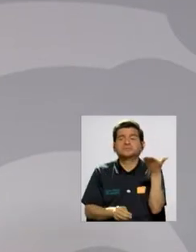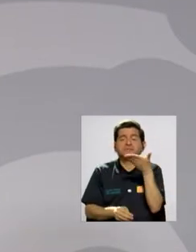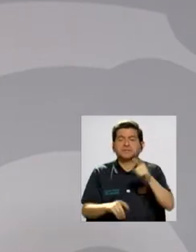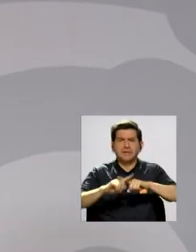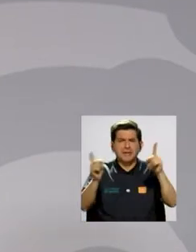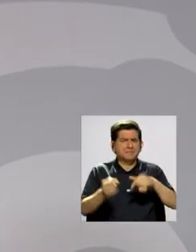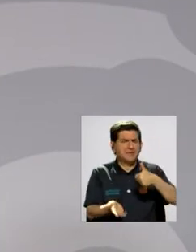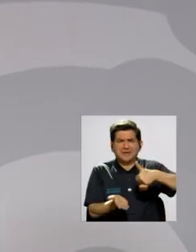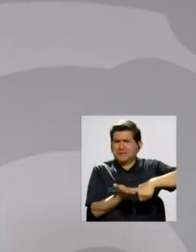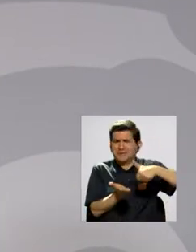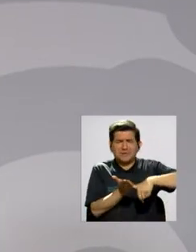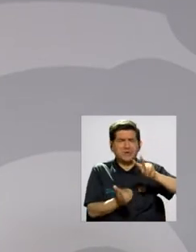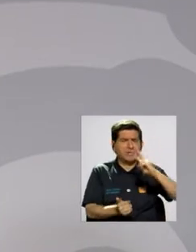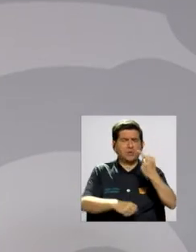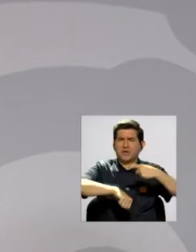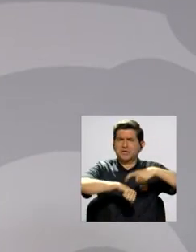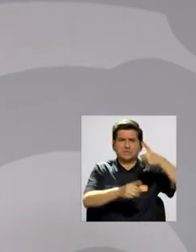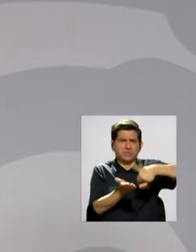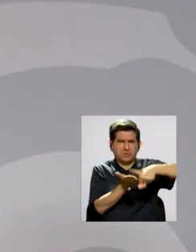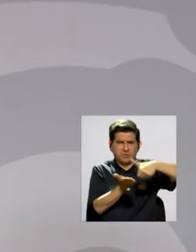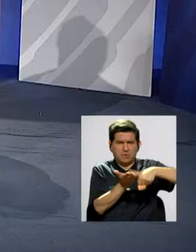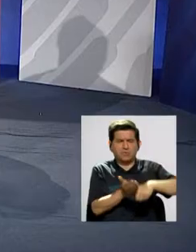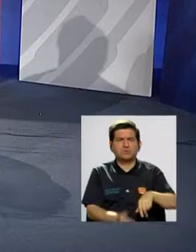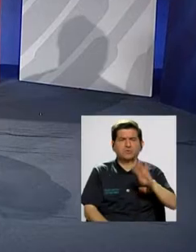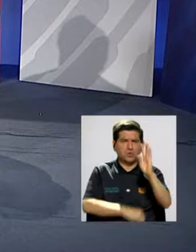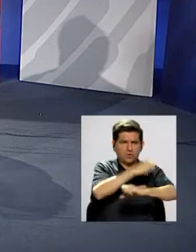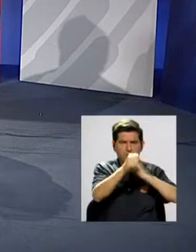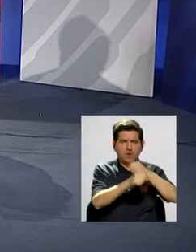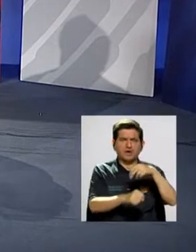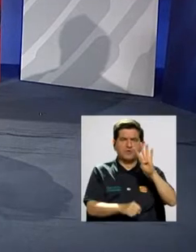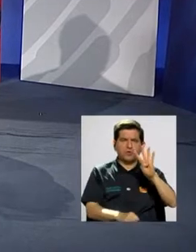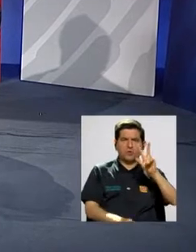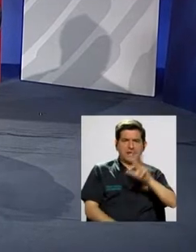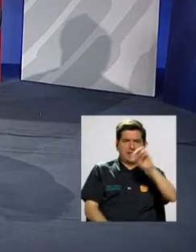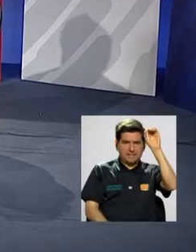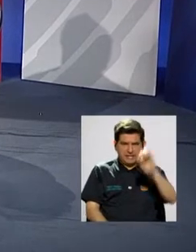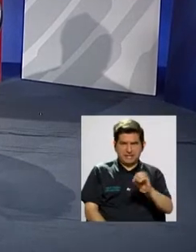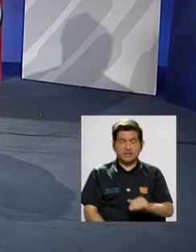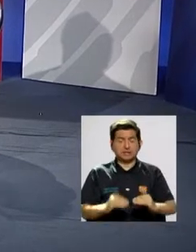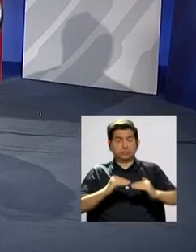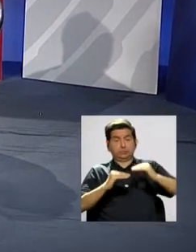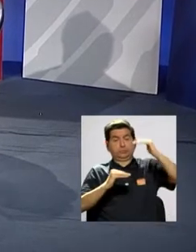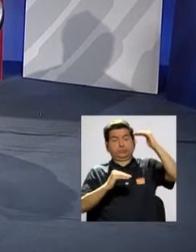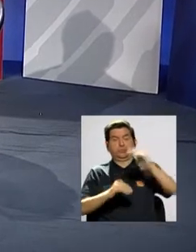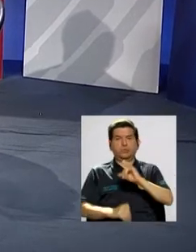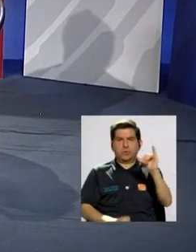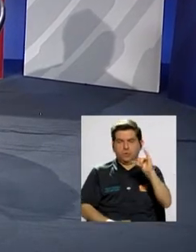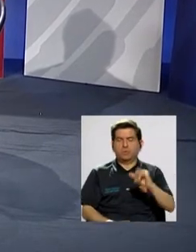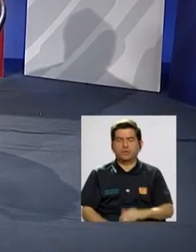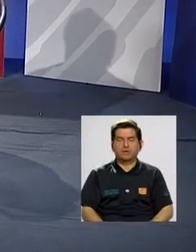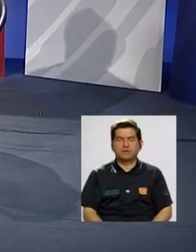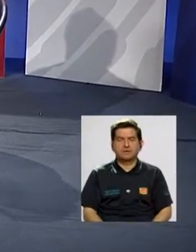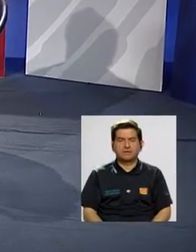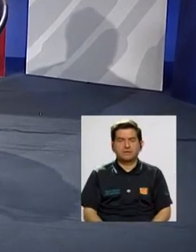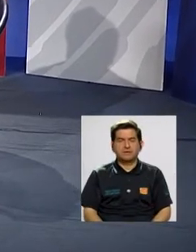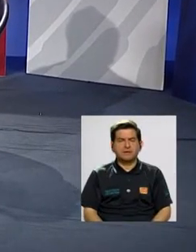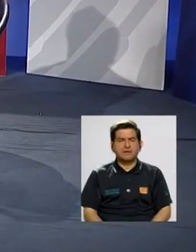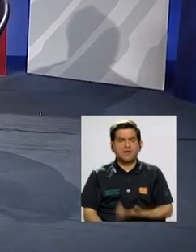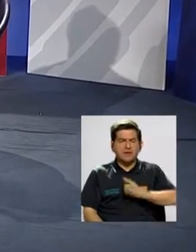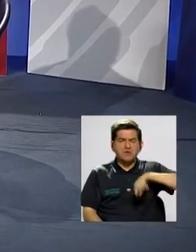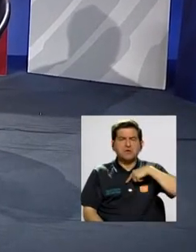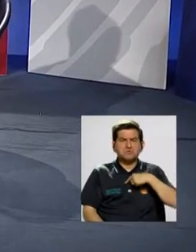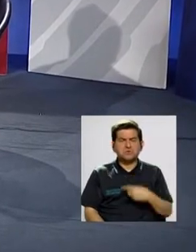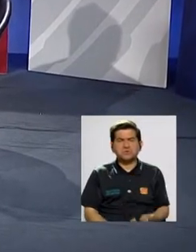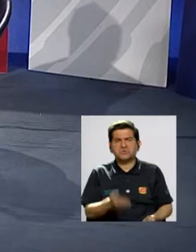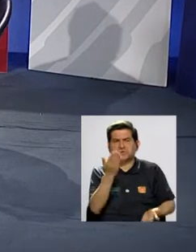el abstencionismo de segunda ronda de hace 4 años nos demuestran un 43% de los más altos, así que tampoco podríamos esperar